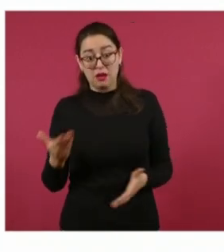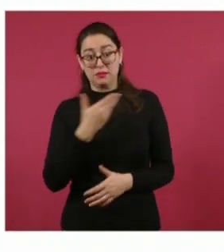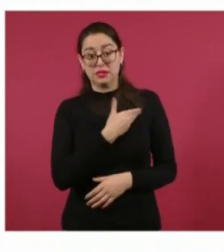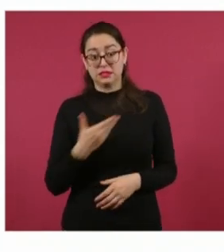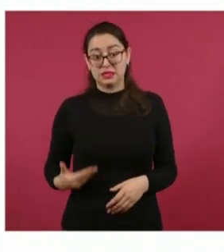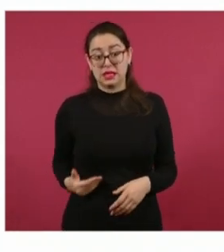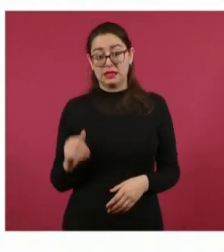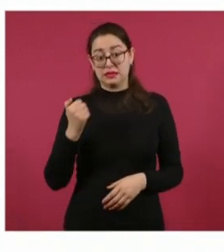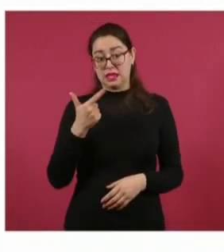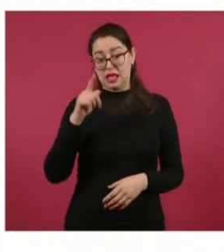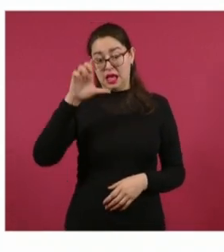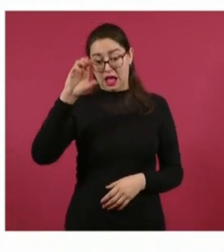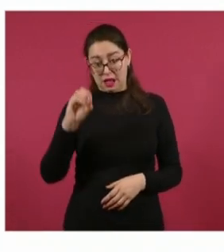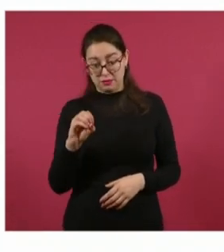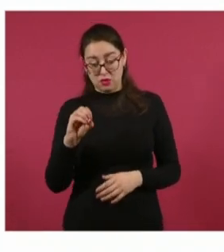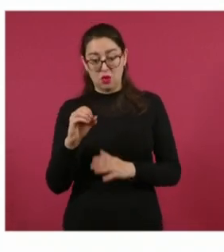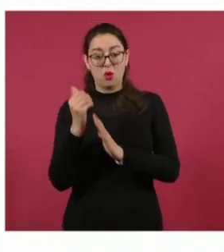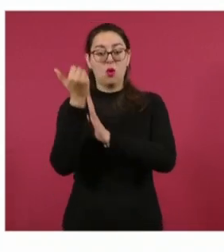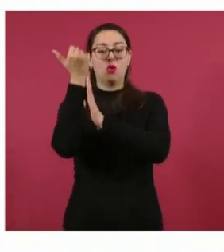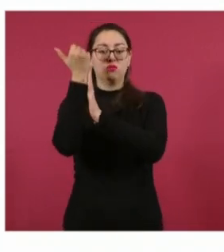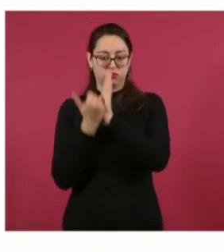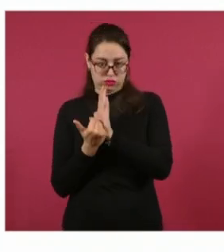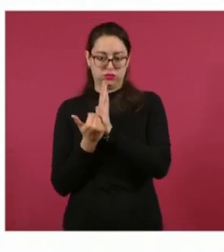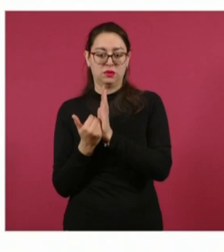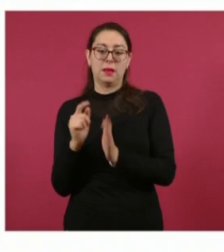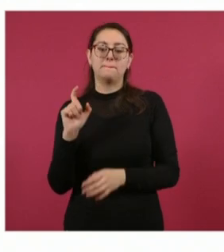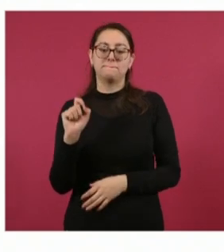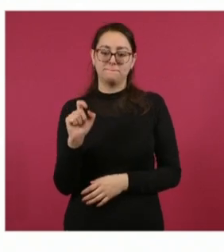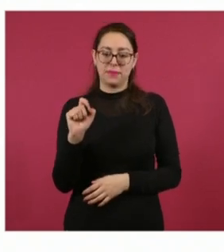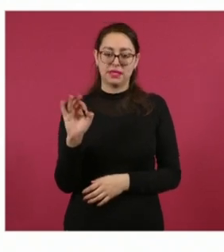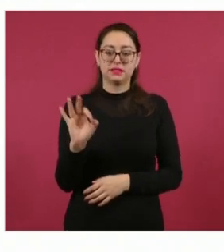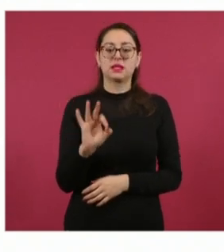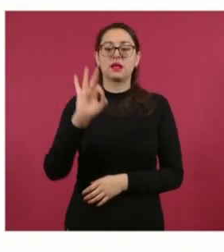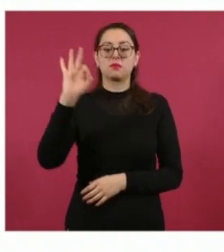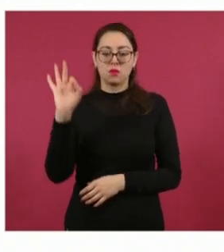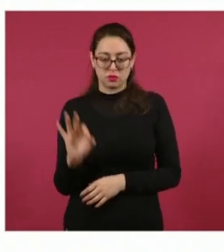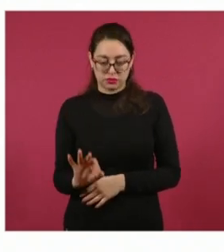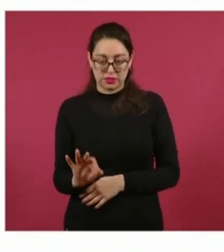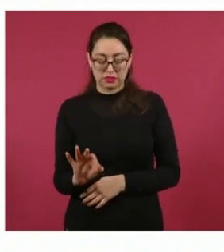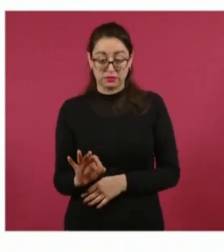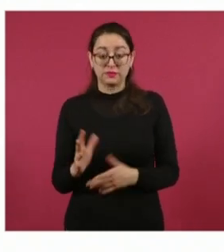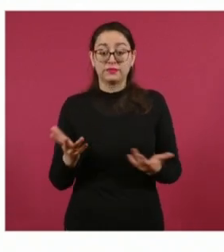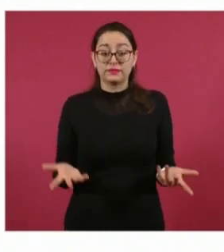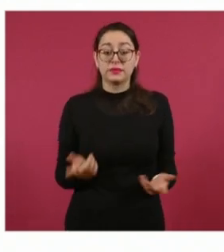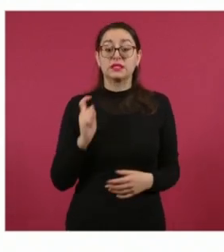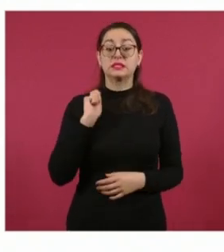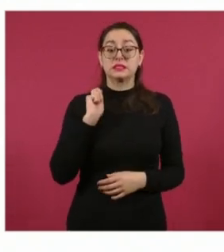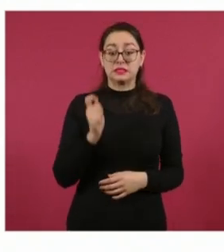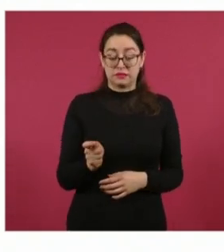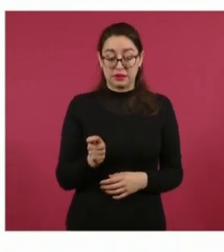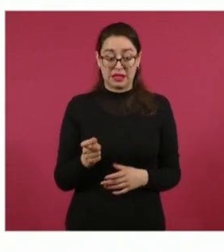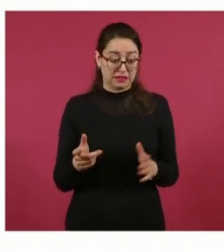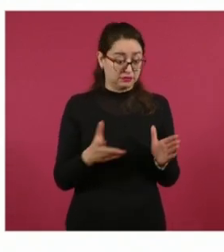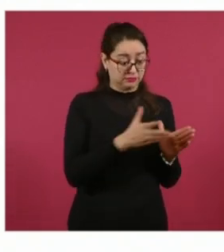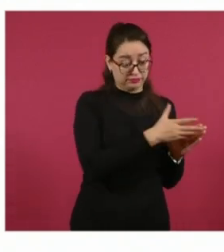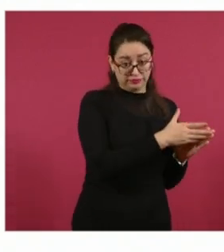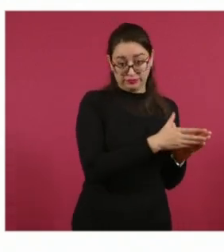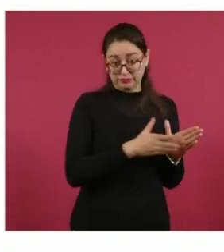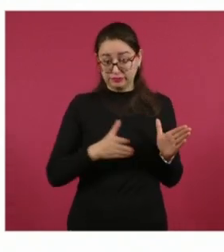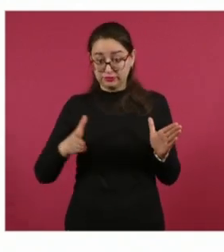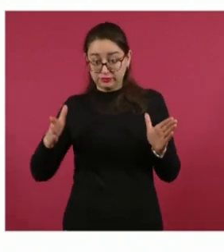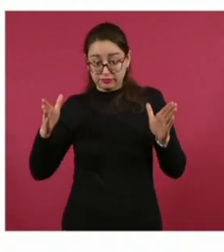López Obrador se ha reducido este delito un 20%. Es decir, en los últimos tres sexenios hubo un